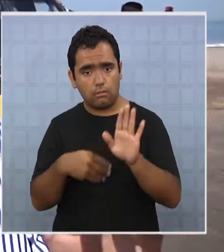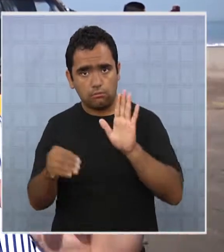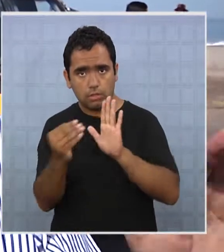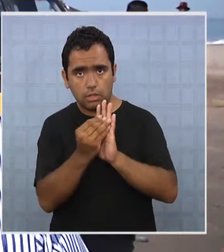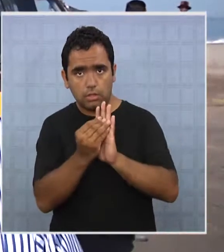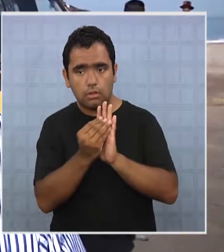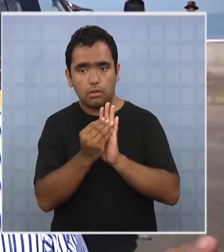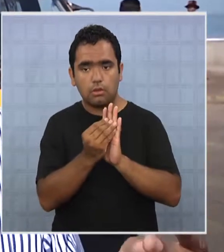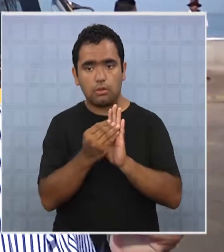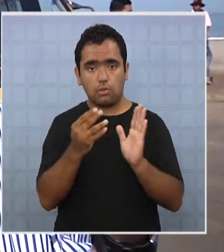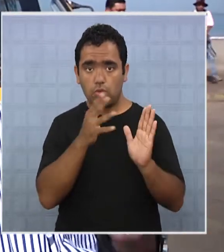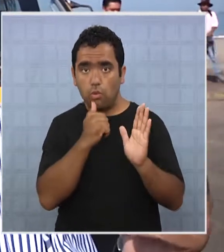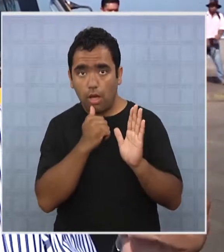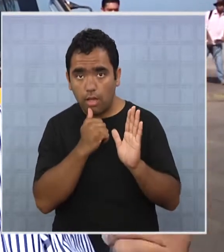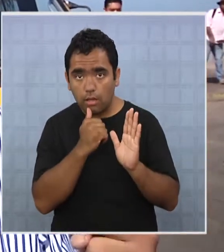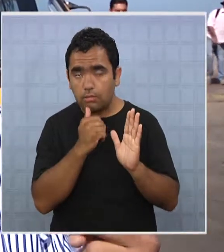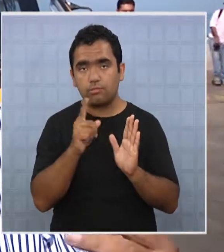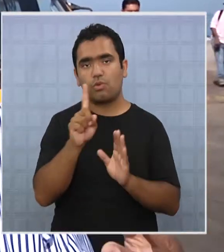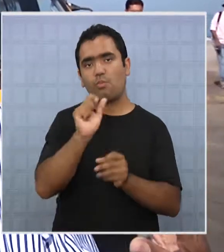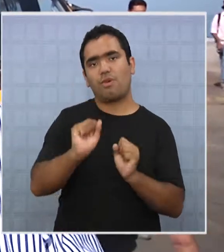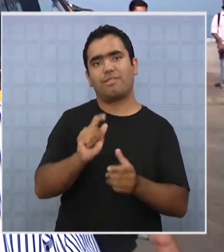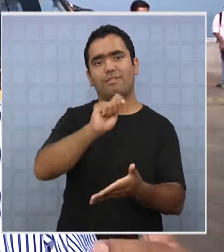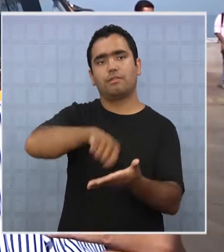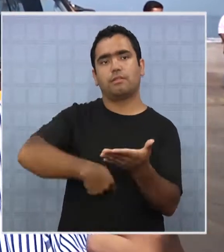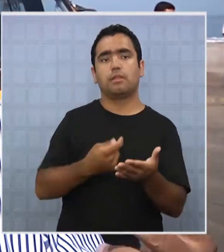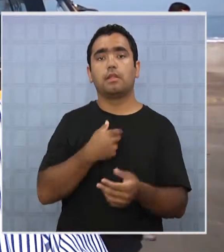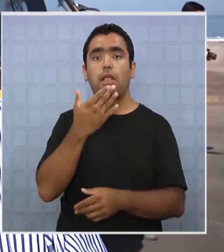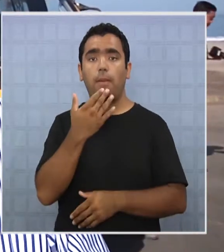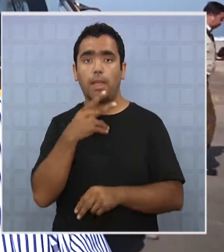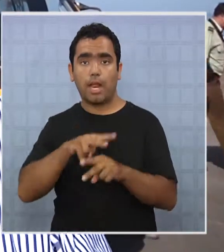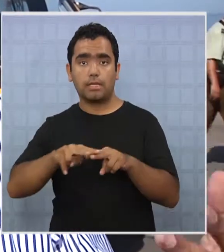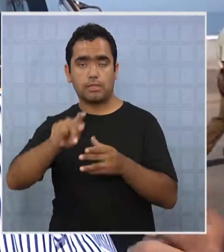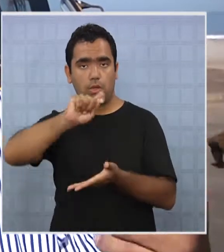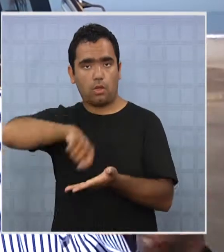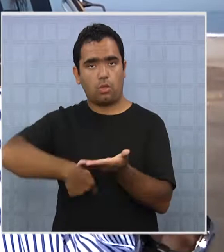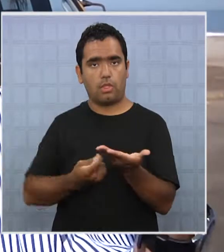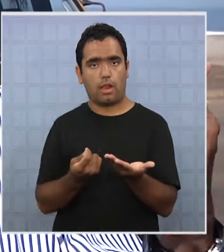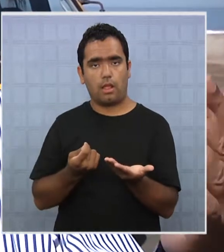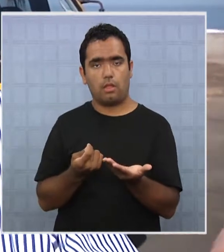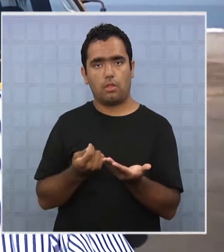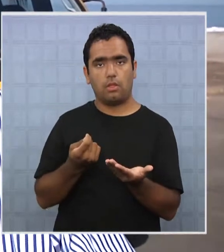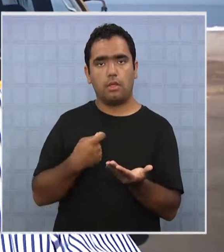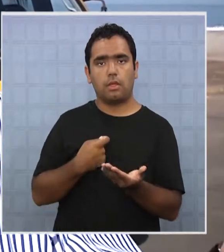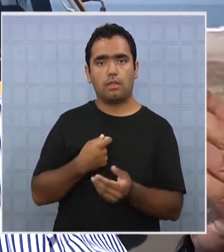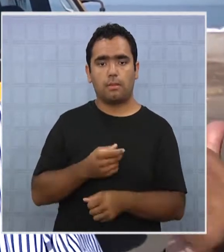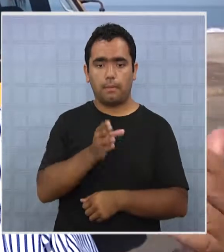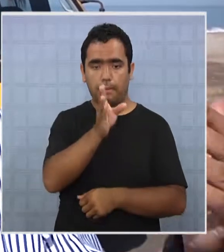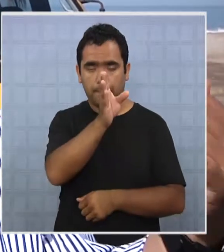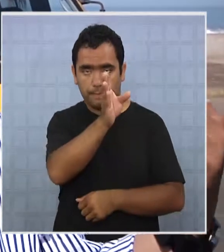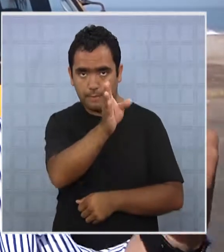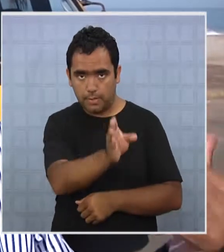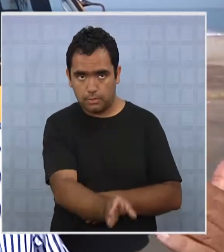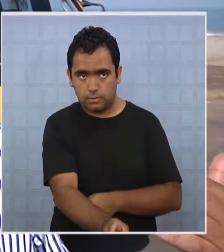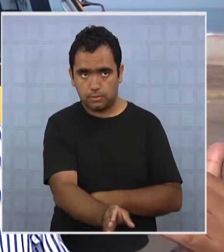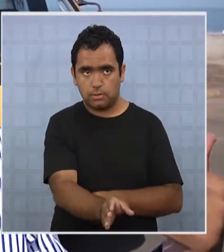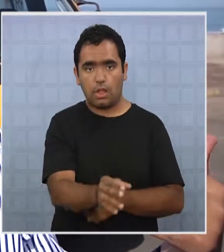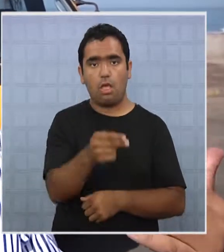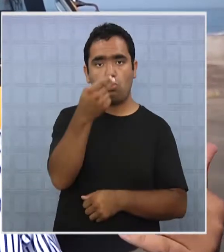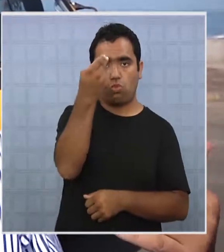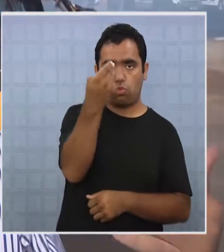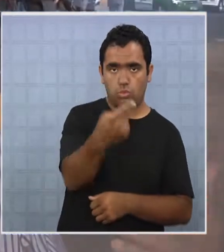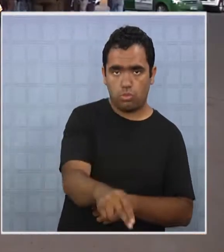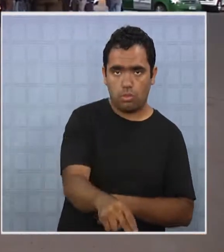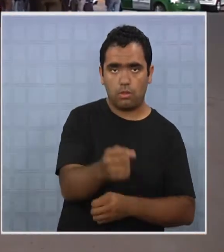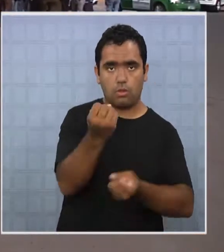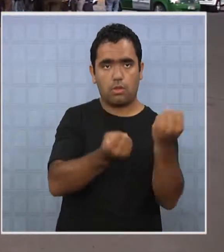no lo tiene, no lo contrate. Dos, hacer un contrato entre el servidor, vale decir, el dueño del